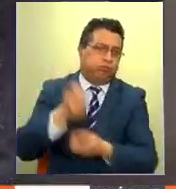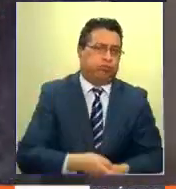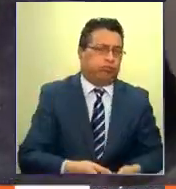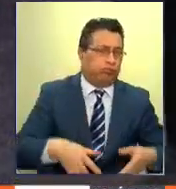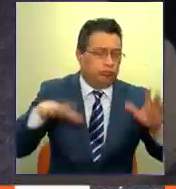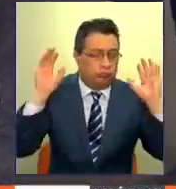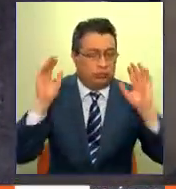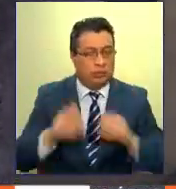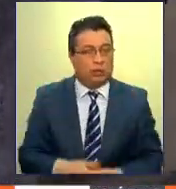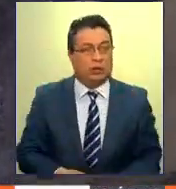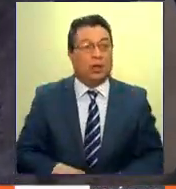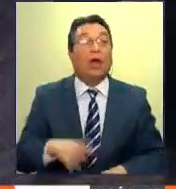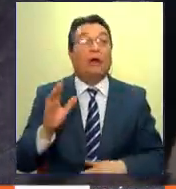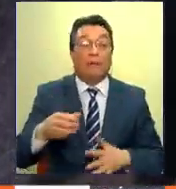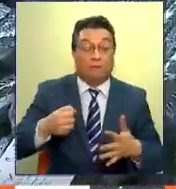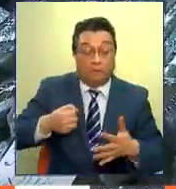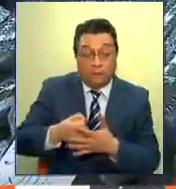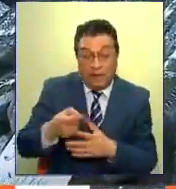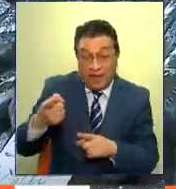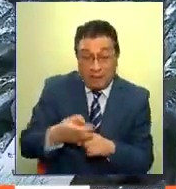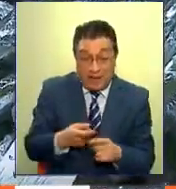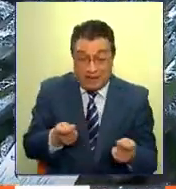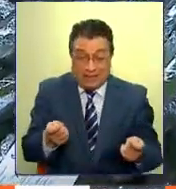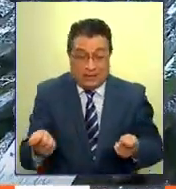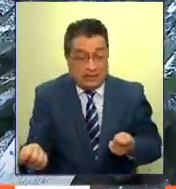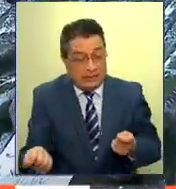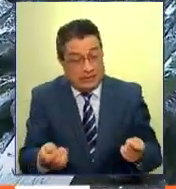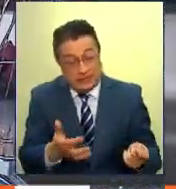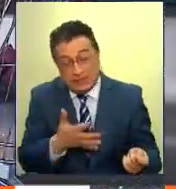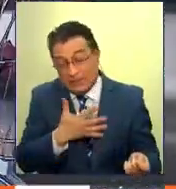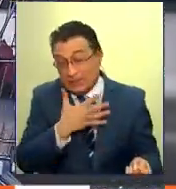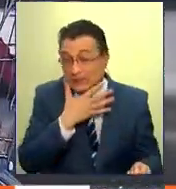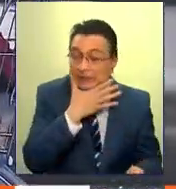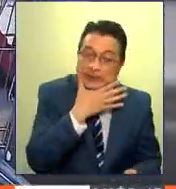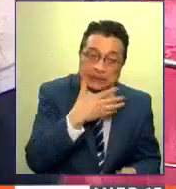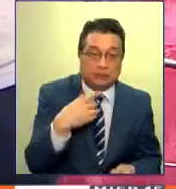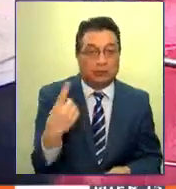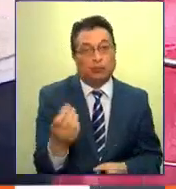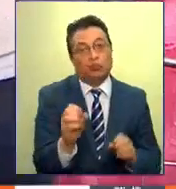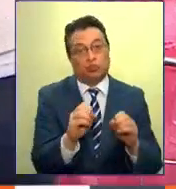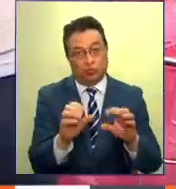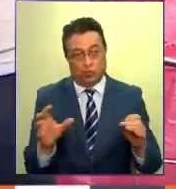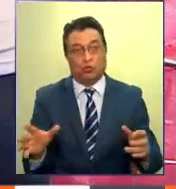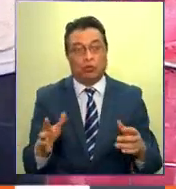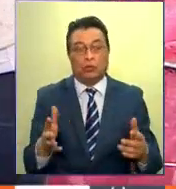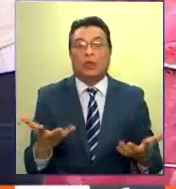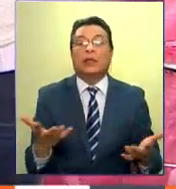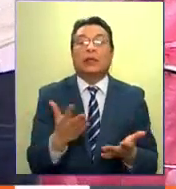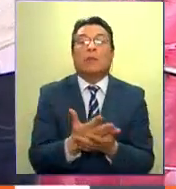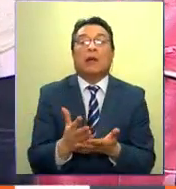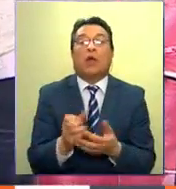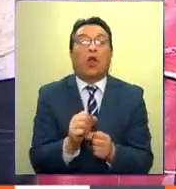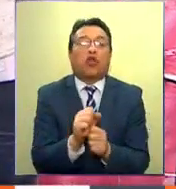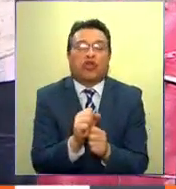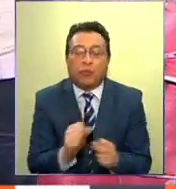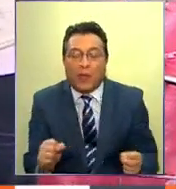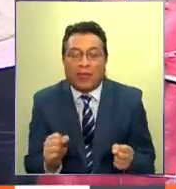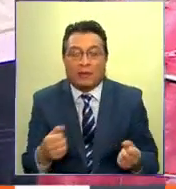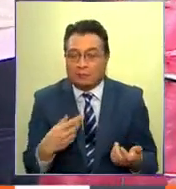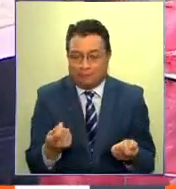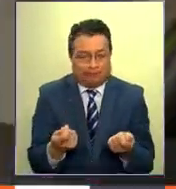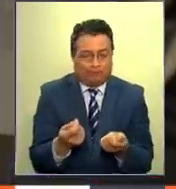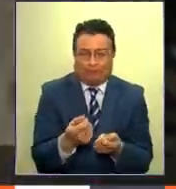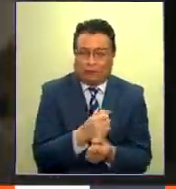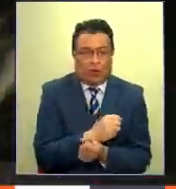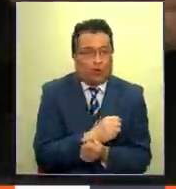Es terrible. Y es que llegar a fin de mes se ha hecho casi imposible para algunos. Pero ¿qué pasa cuando realmente no se puede? Cuando la plata no alcanza